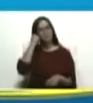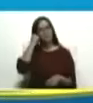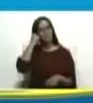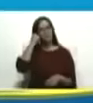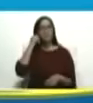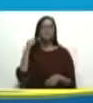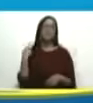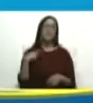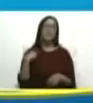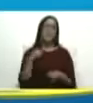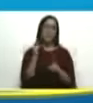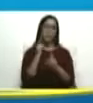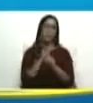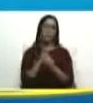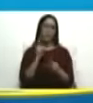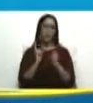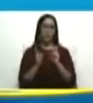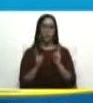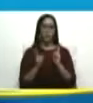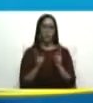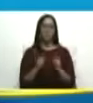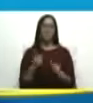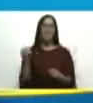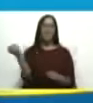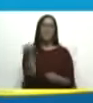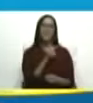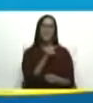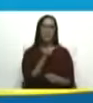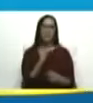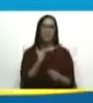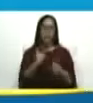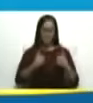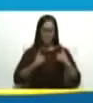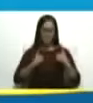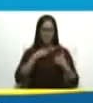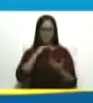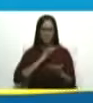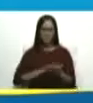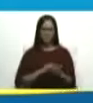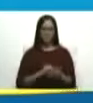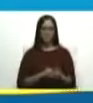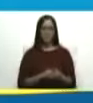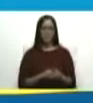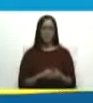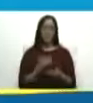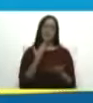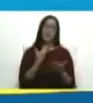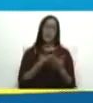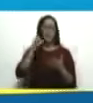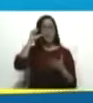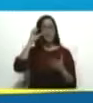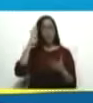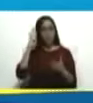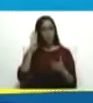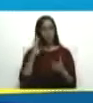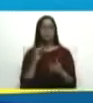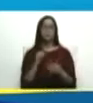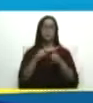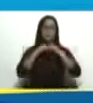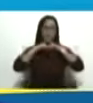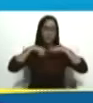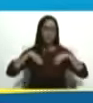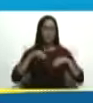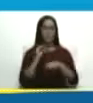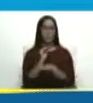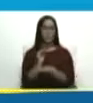tenían el objetivo, algunas de ellas, de asesinarme a mí. Con el favor de Dios y sus bendiciones y protección,